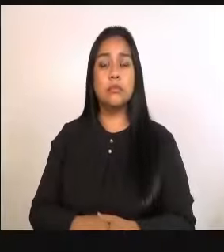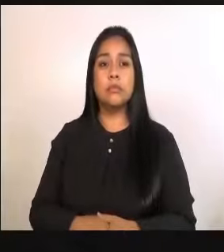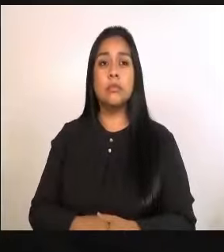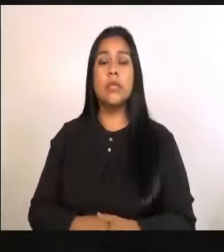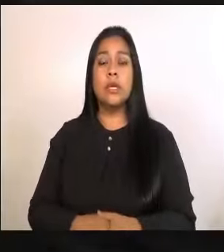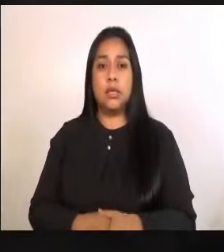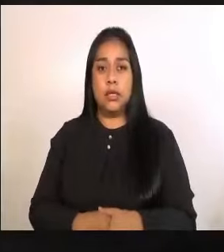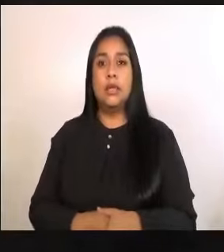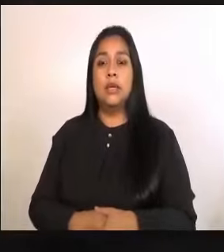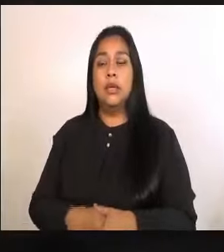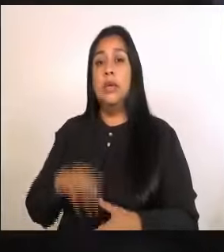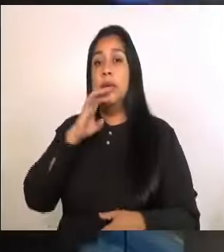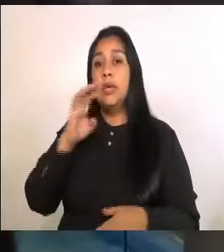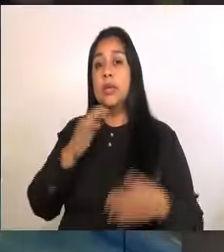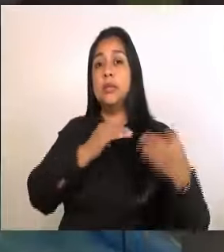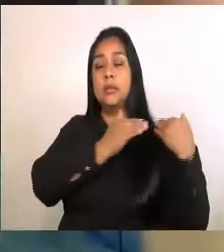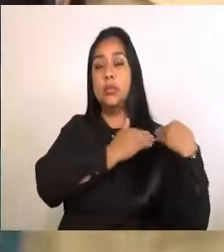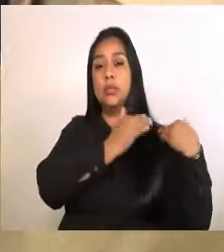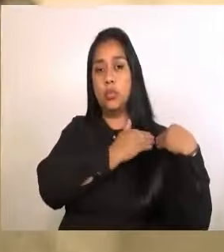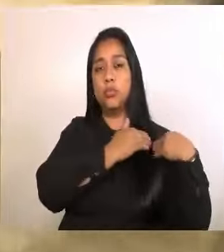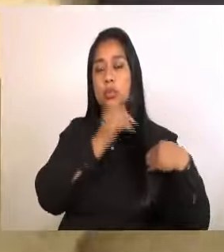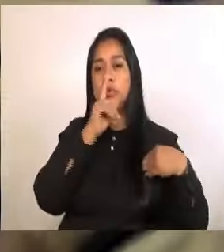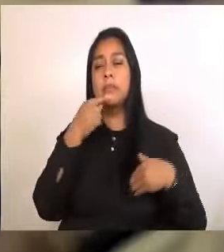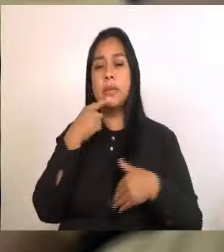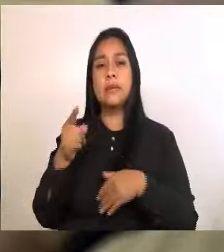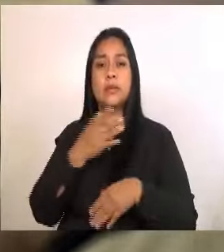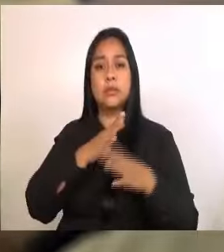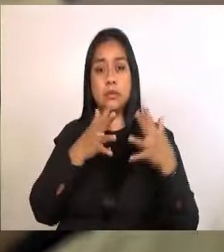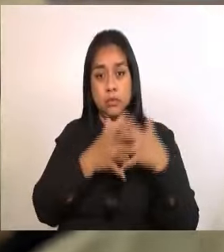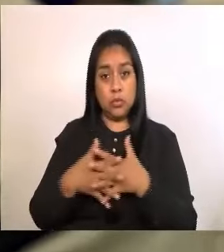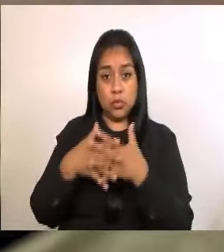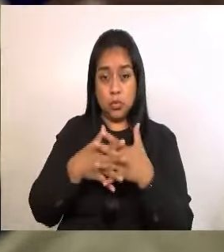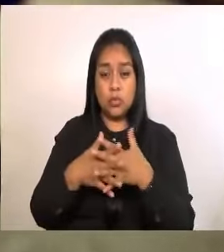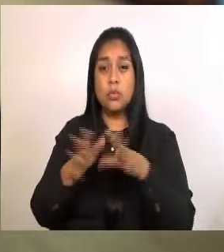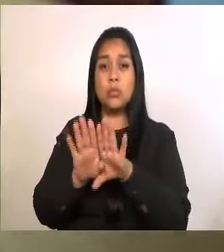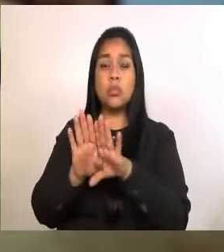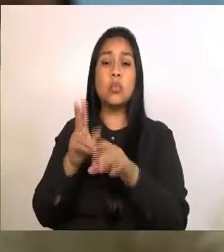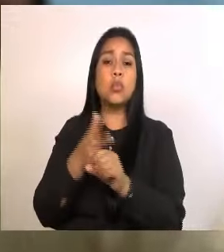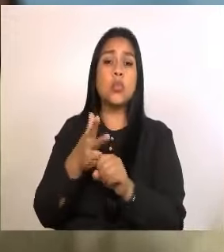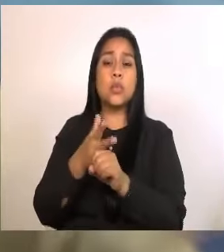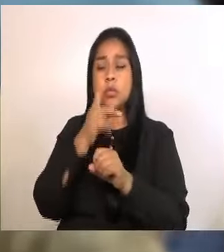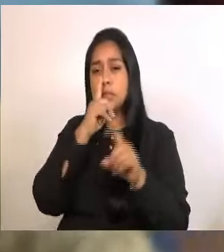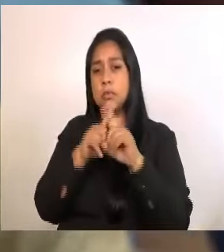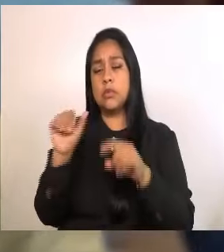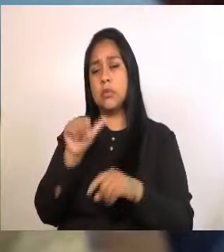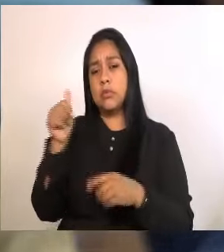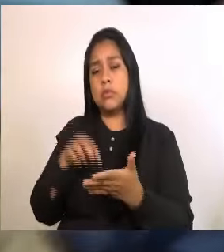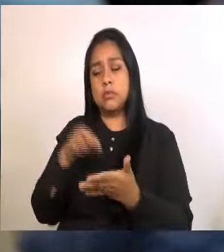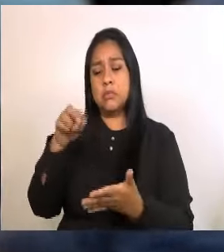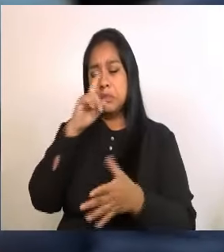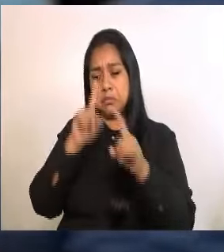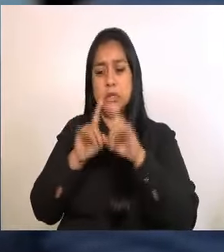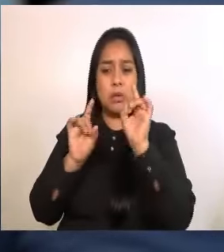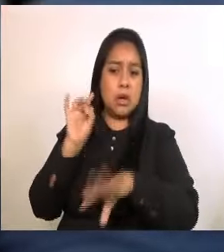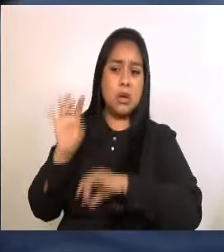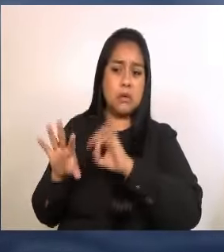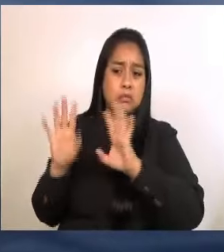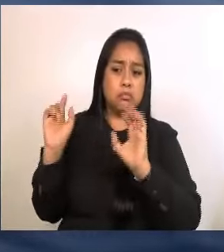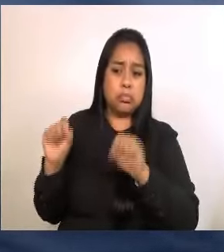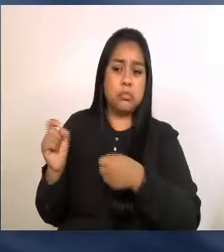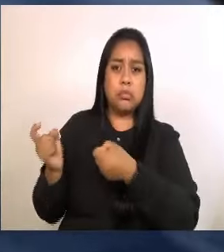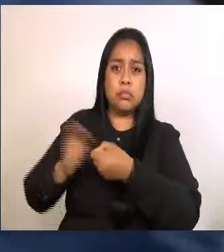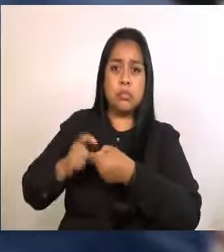Hay un compromiso, creo yo, tanto de Estados Unidos como de Guatemala y de otros países que eventualmente puedan